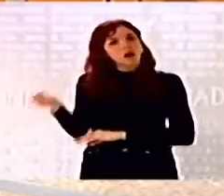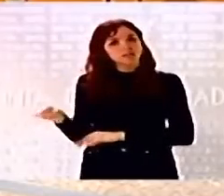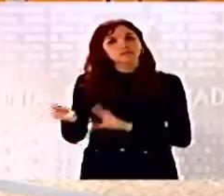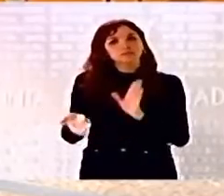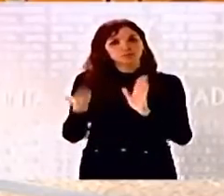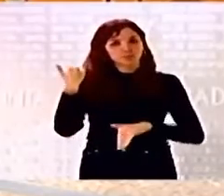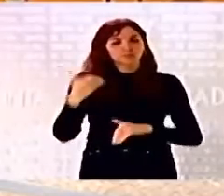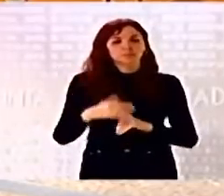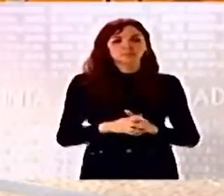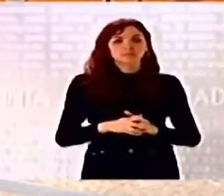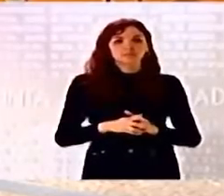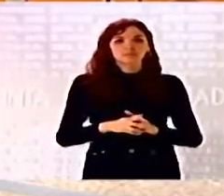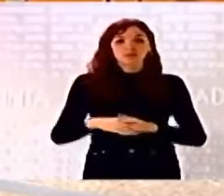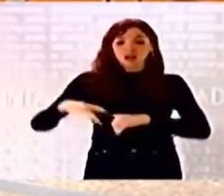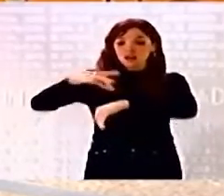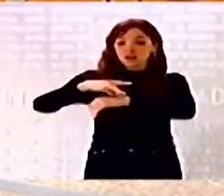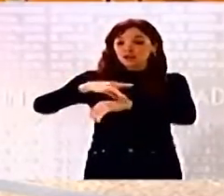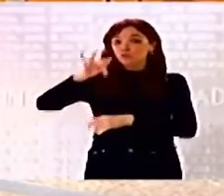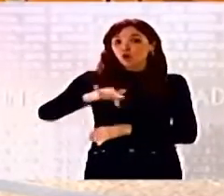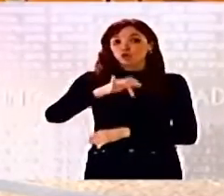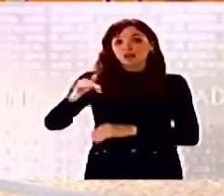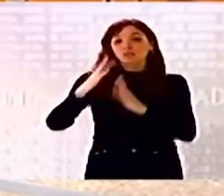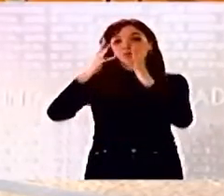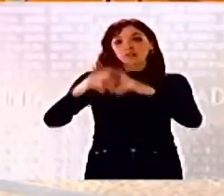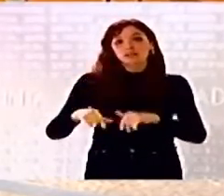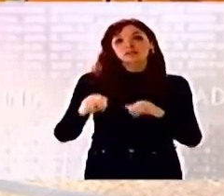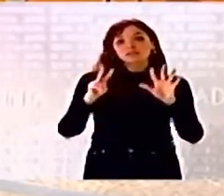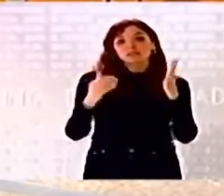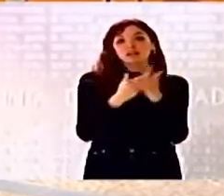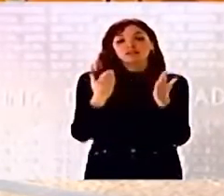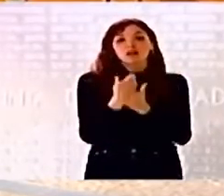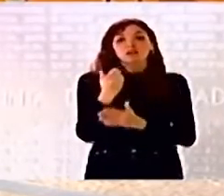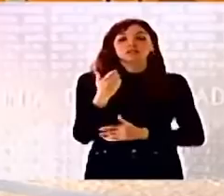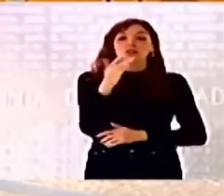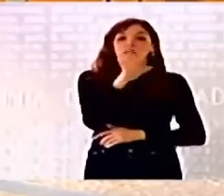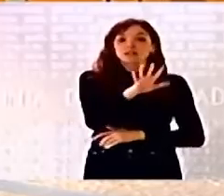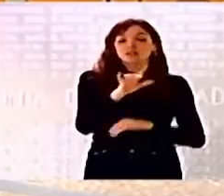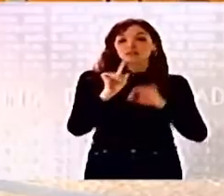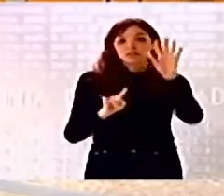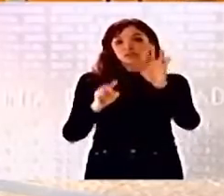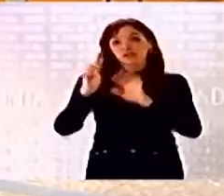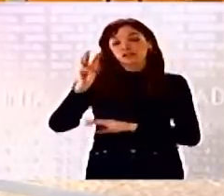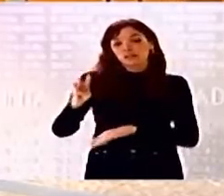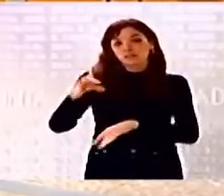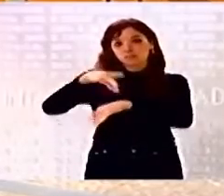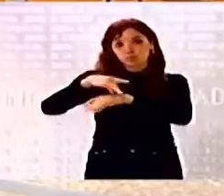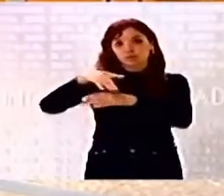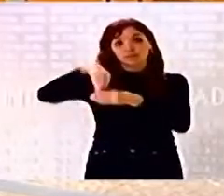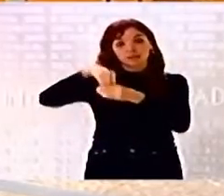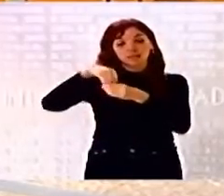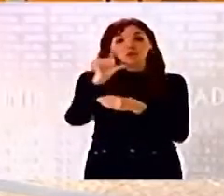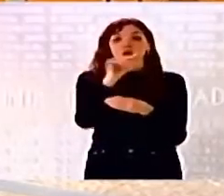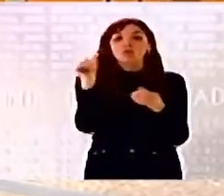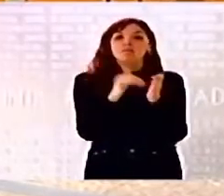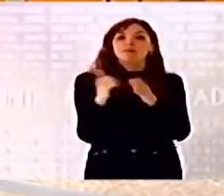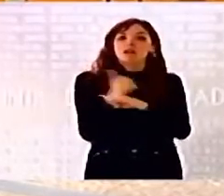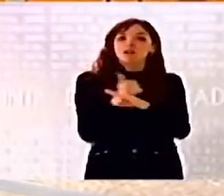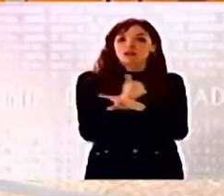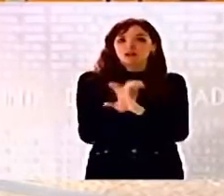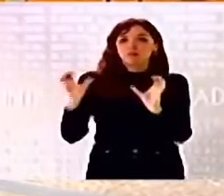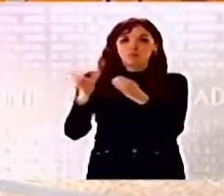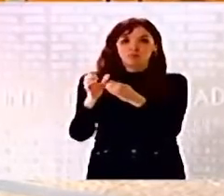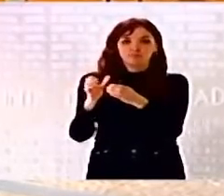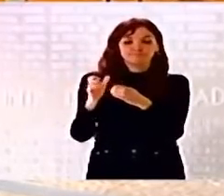una incidencia acumulada a los 7 días de 563 casos por cada 100.000 habitantes, por